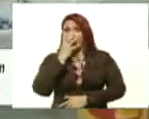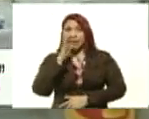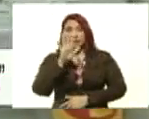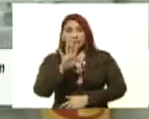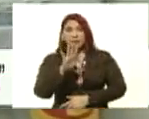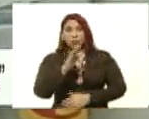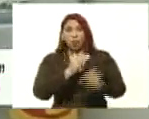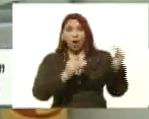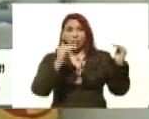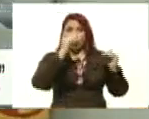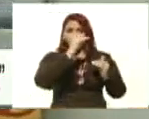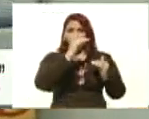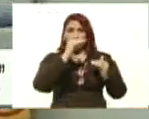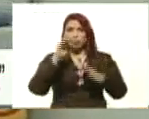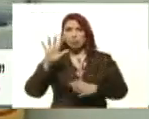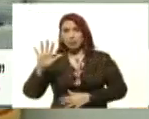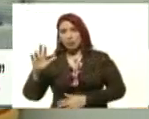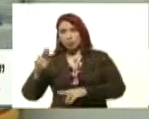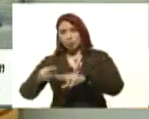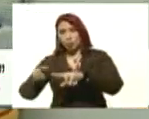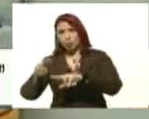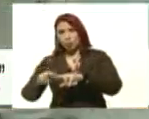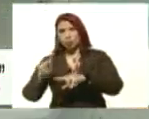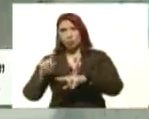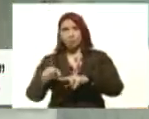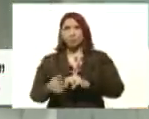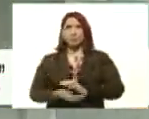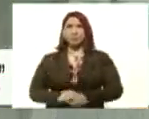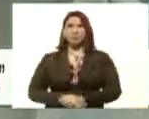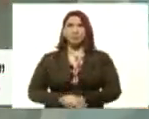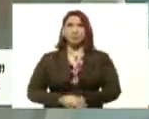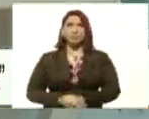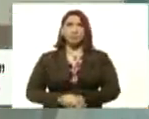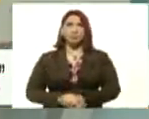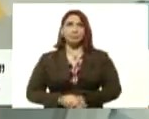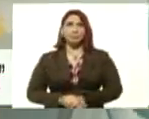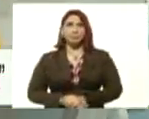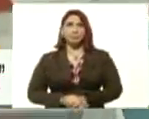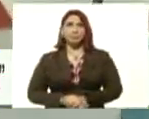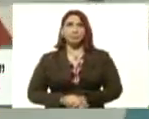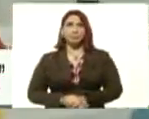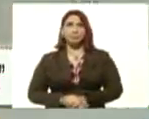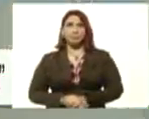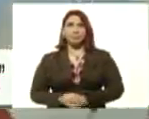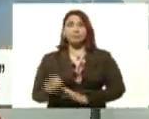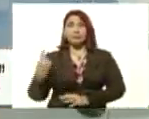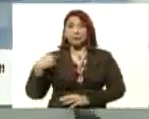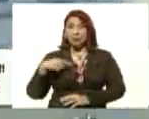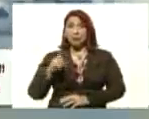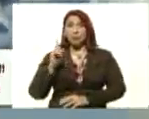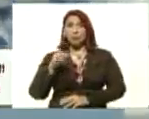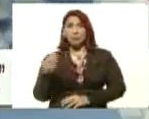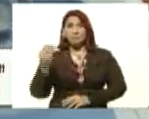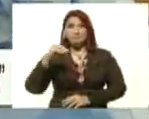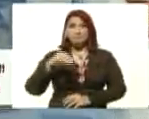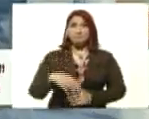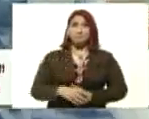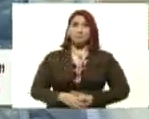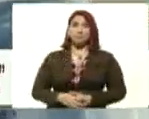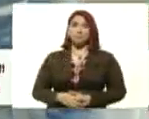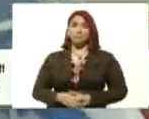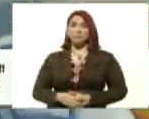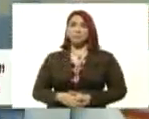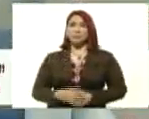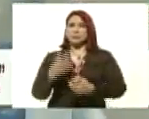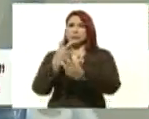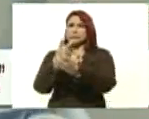adultos, y 5 para mayores de edad. Tenemos además en rayos X,